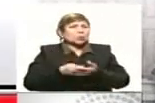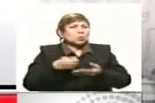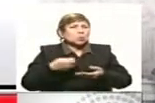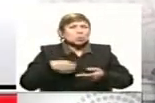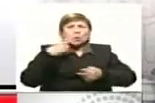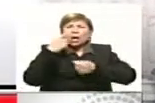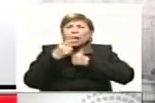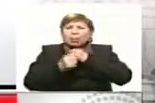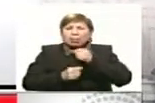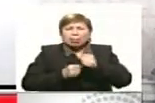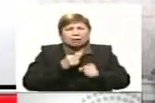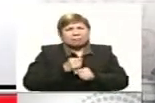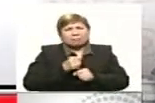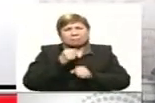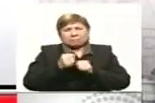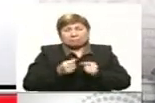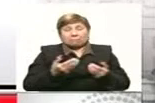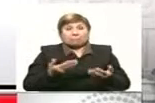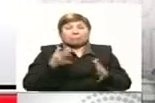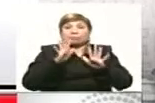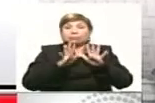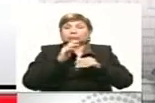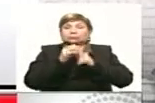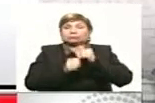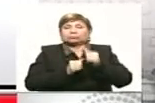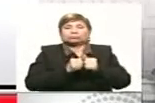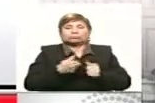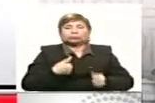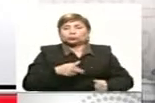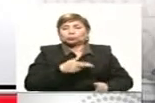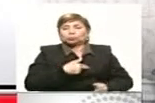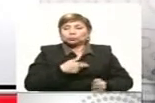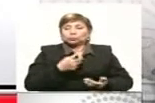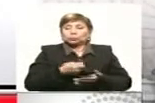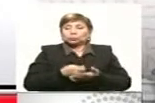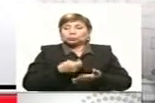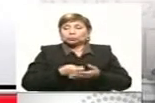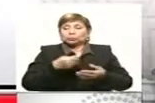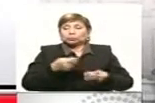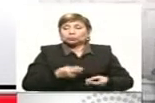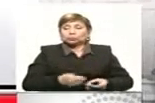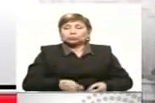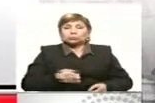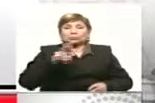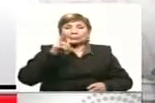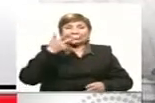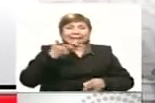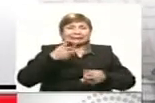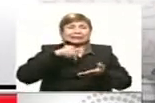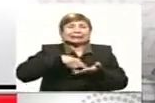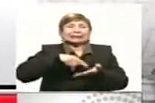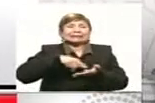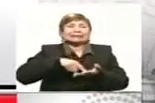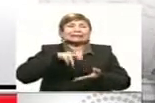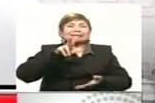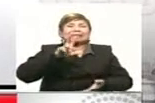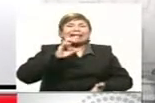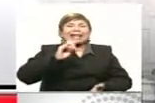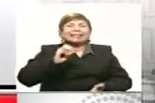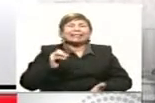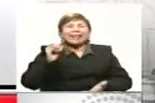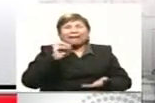Pero cada año, ¿me explico? Eso quiere decir que en 10 años nosotros generamos no el triple de la deuda, sino 30 veces la